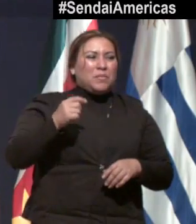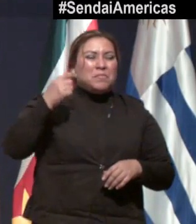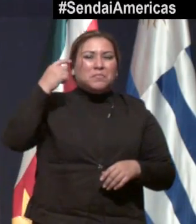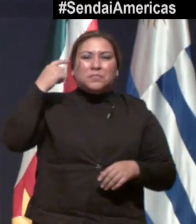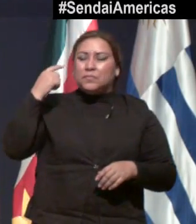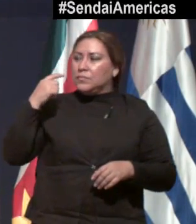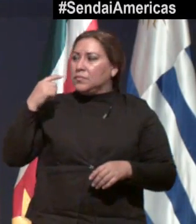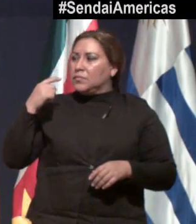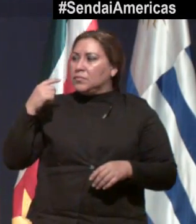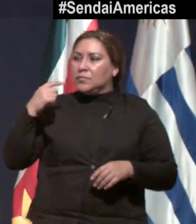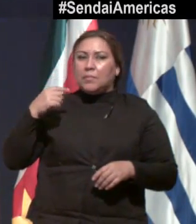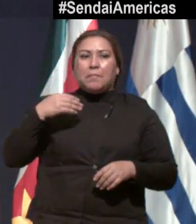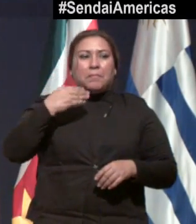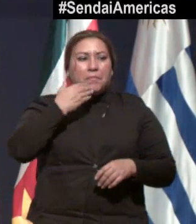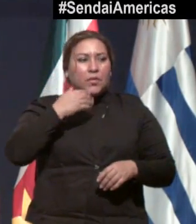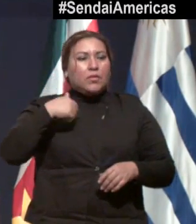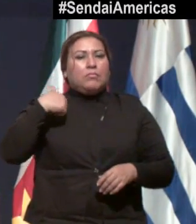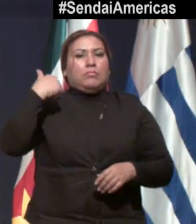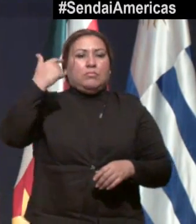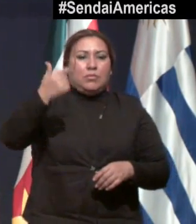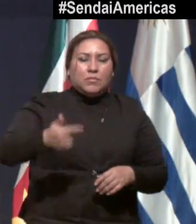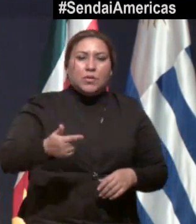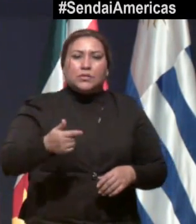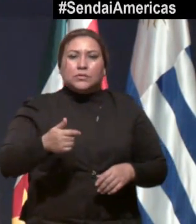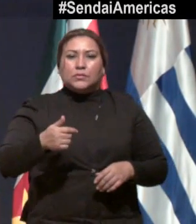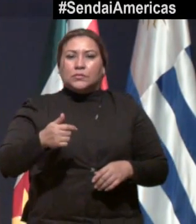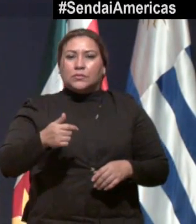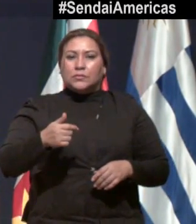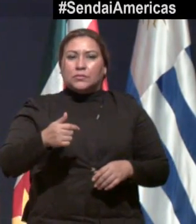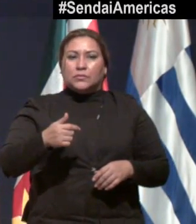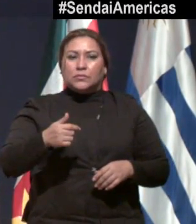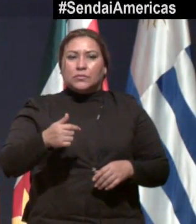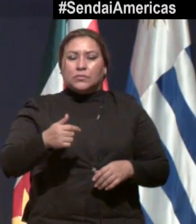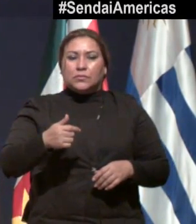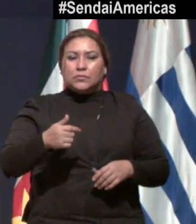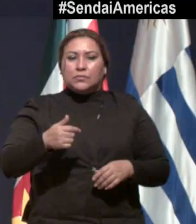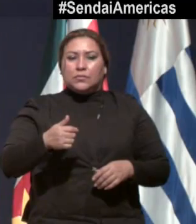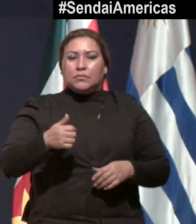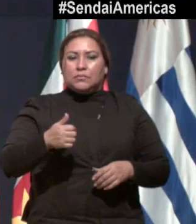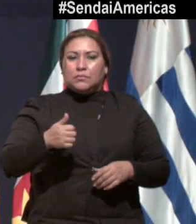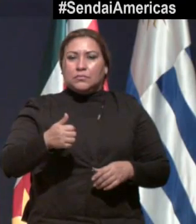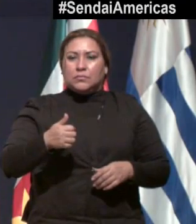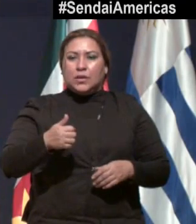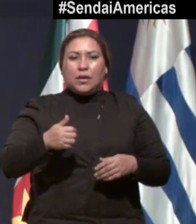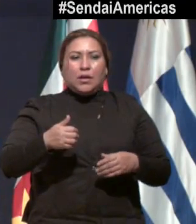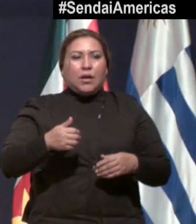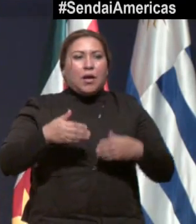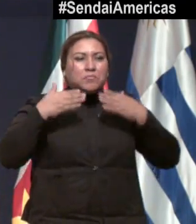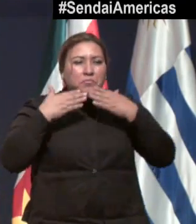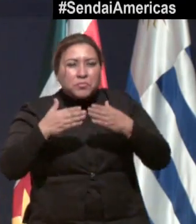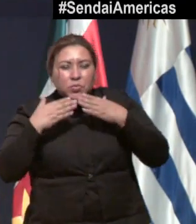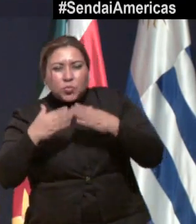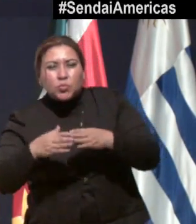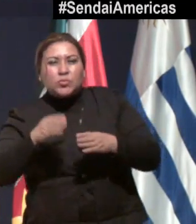y luego viene la etapa interactiva de preguntas,